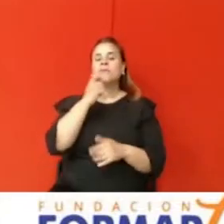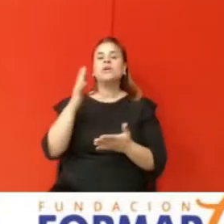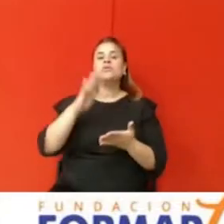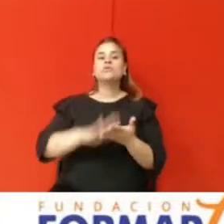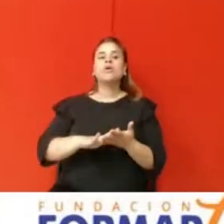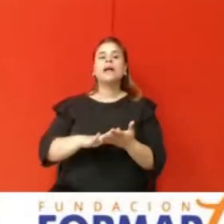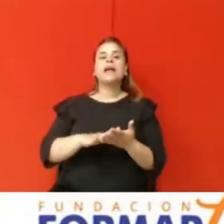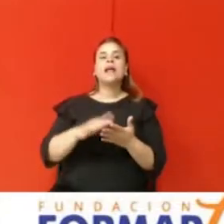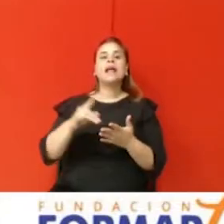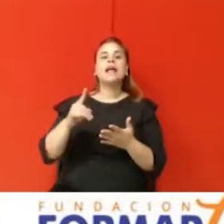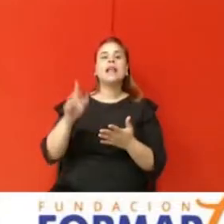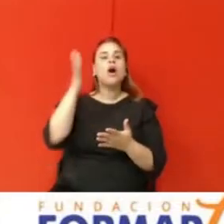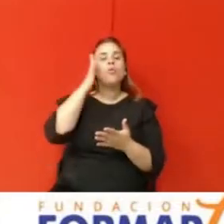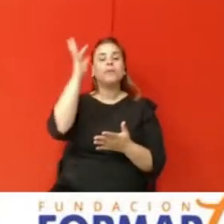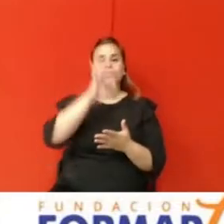uno de estas